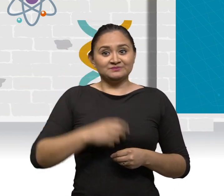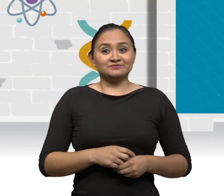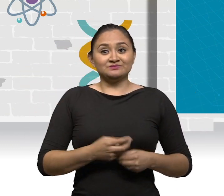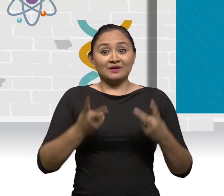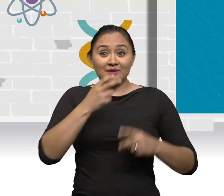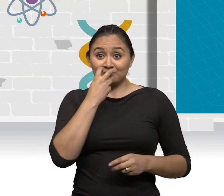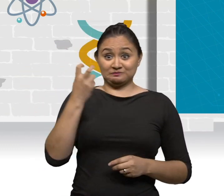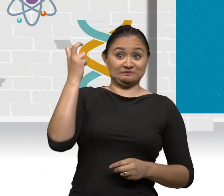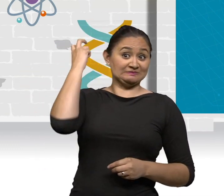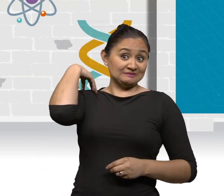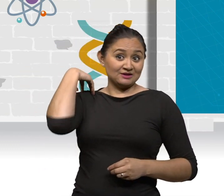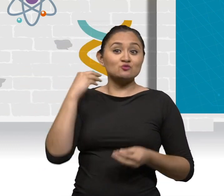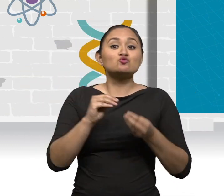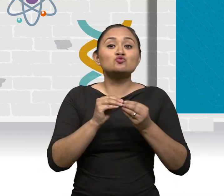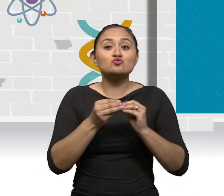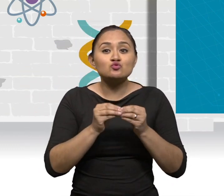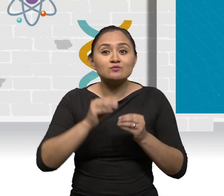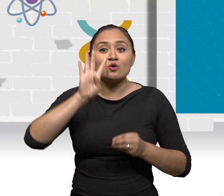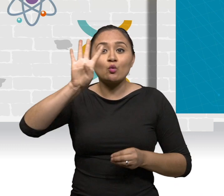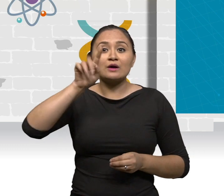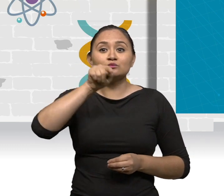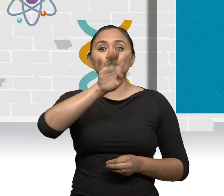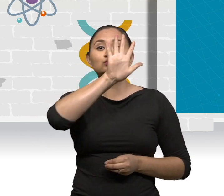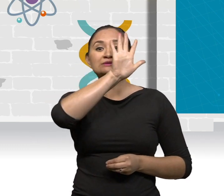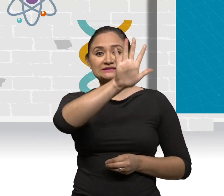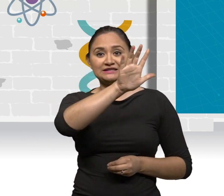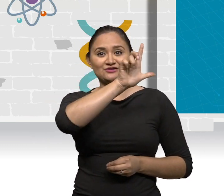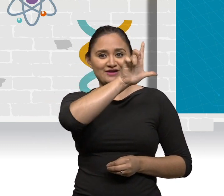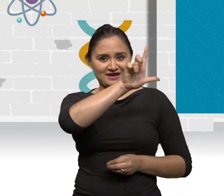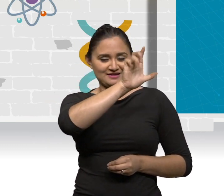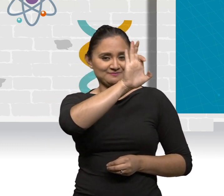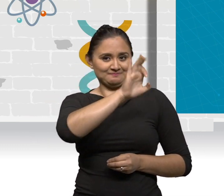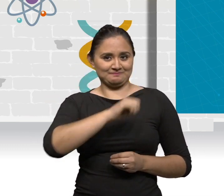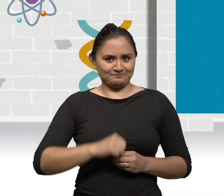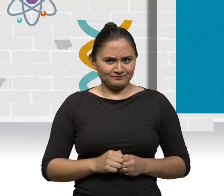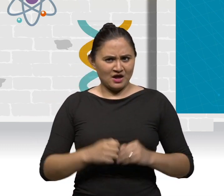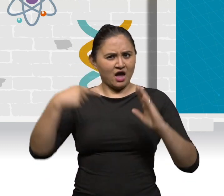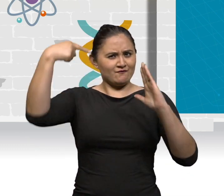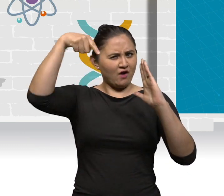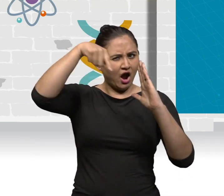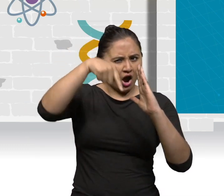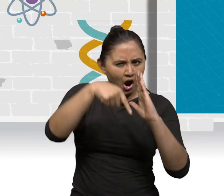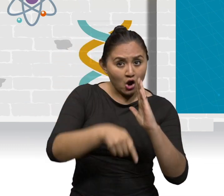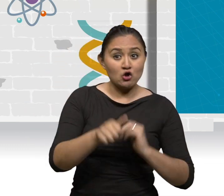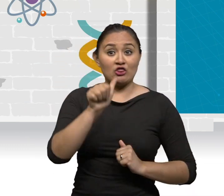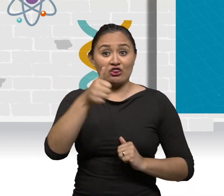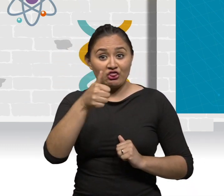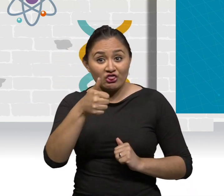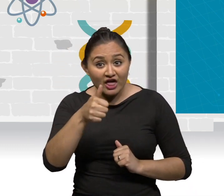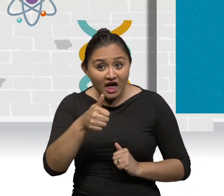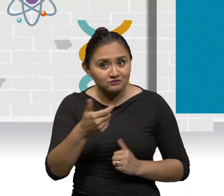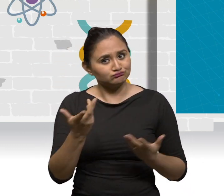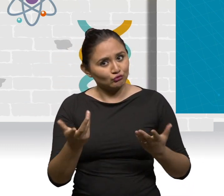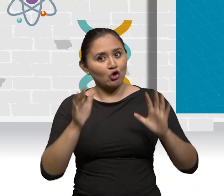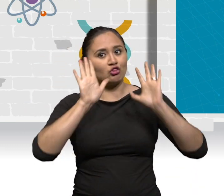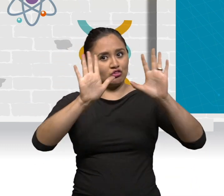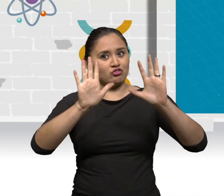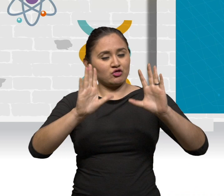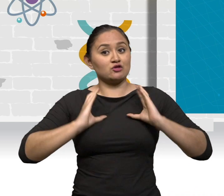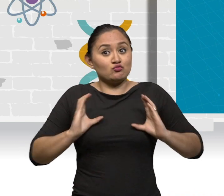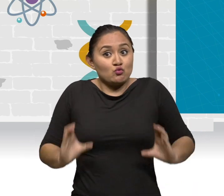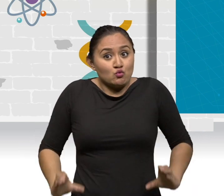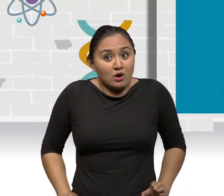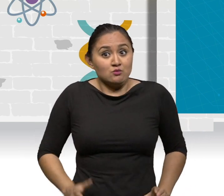en los pulmones es aproximadamente 4,5 litros. A 10 metros de profundidad, la presión